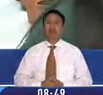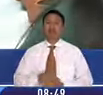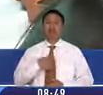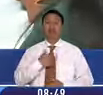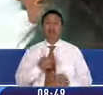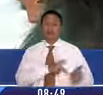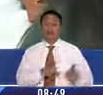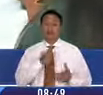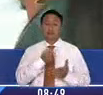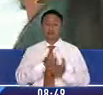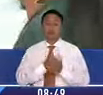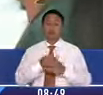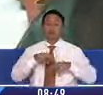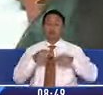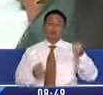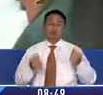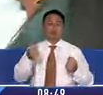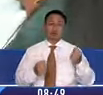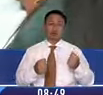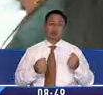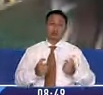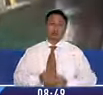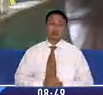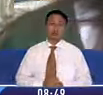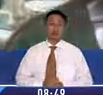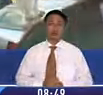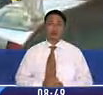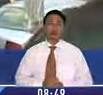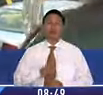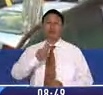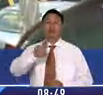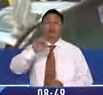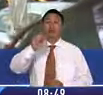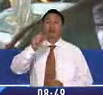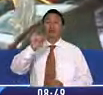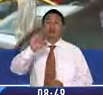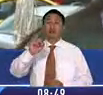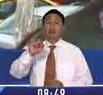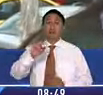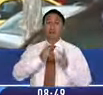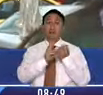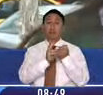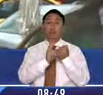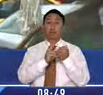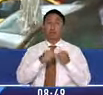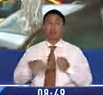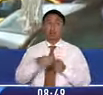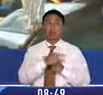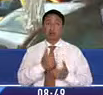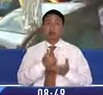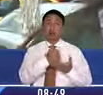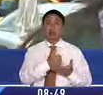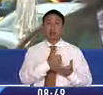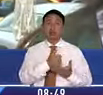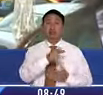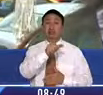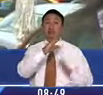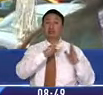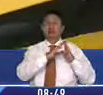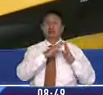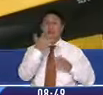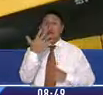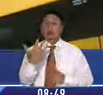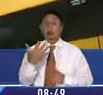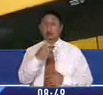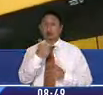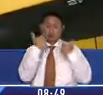planes es comprar un taxi para tener una mejor entrada, ¿no? Rosario es viuda y es el sustento de su hogar de cinco personas más.